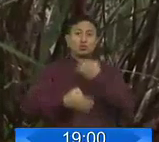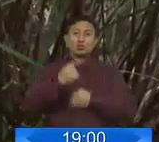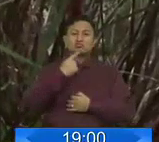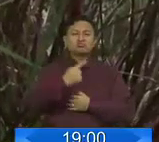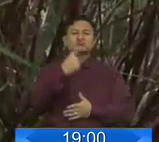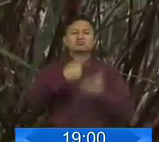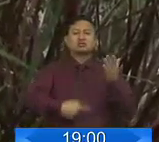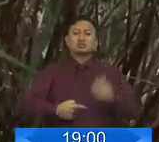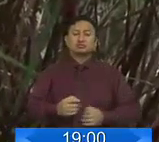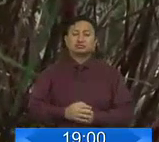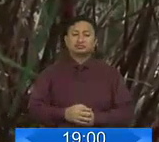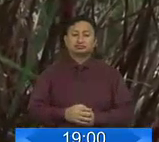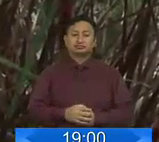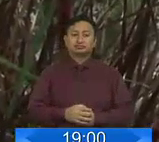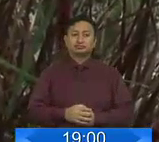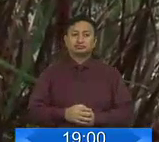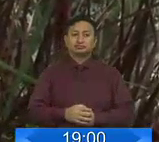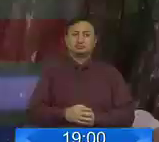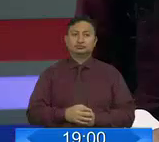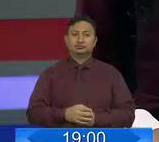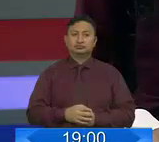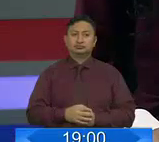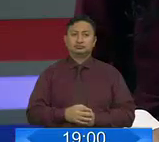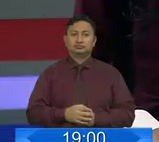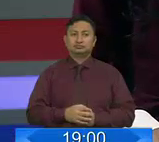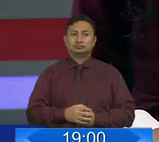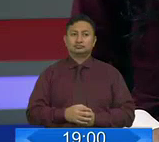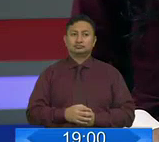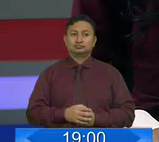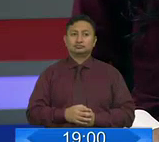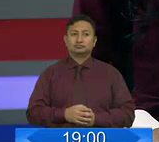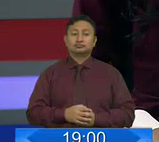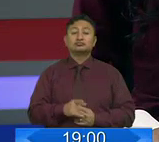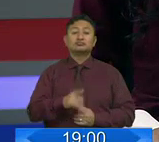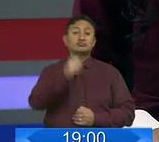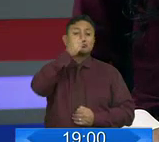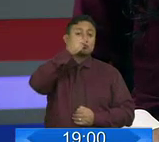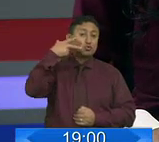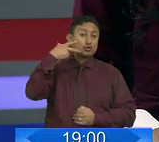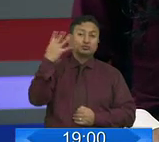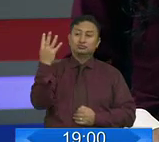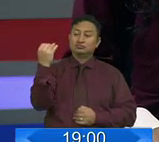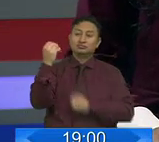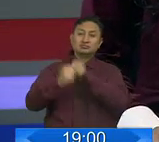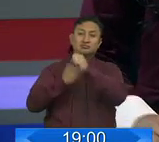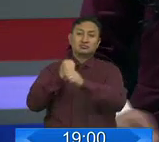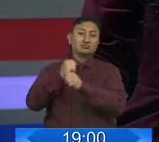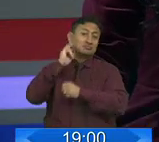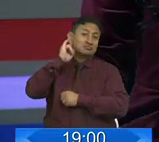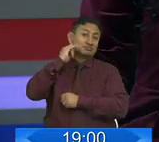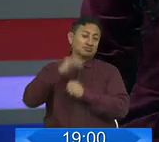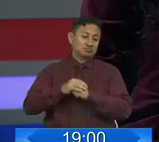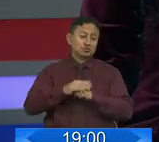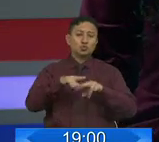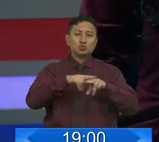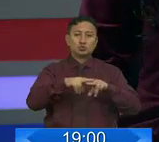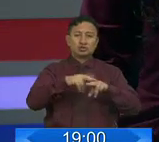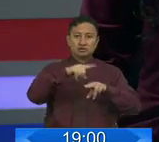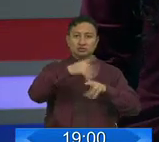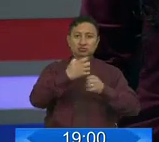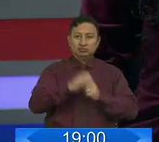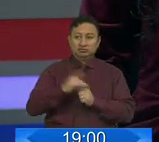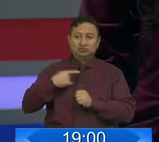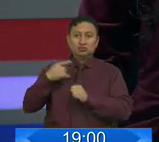Quito informó Iván Casamen. Mientras que en El Puyo, una menor de 14 años denunció que un taxista habría intentado